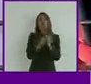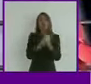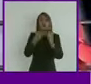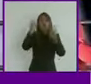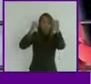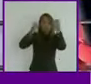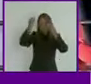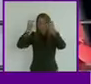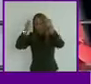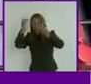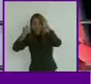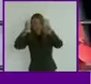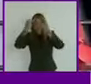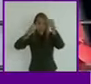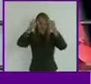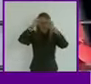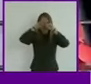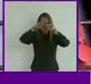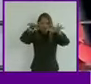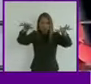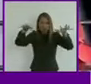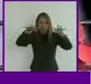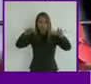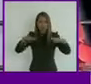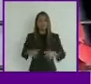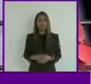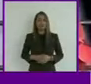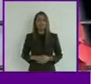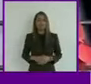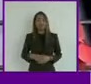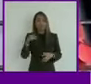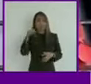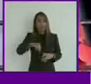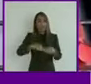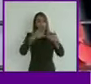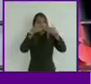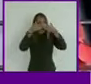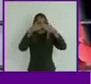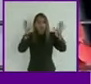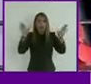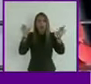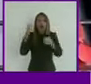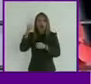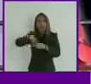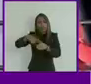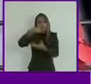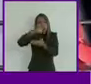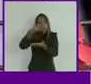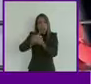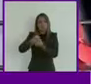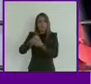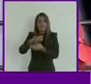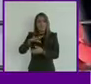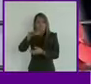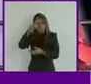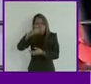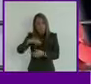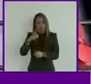espacio me ayudó a ver todo lo que nos ofrece la Ciudad de México, al igual que